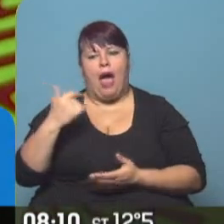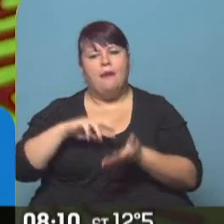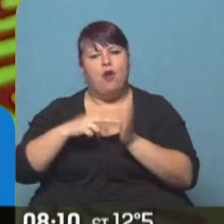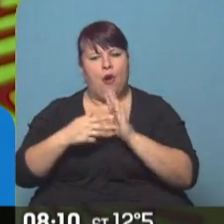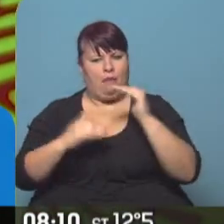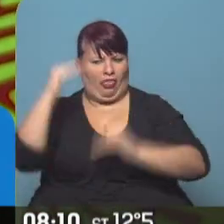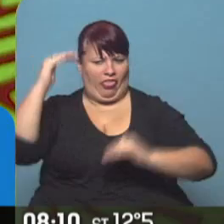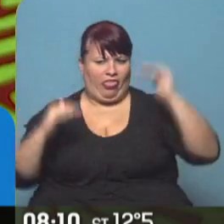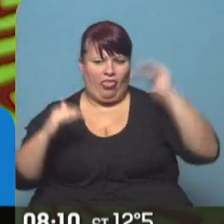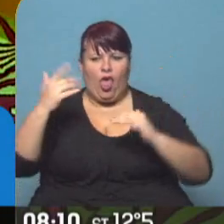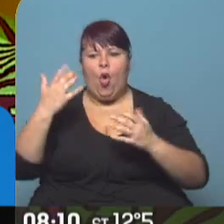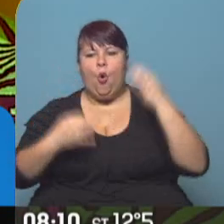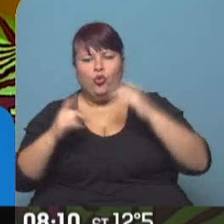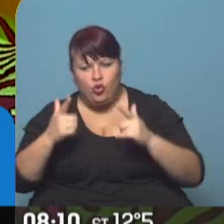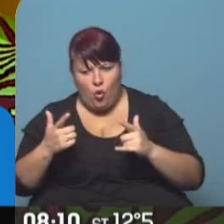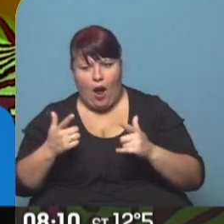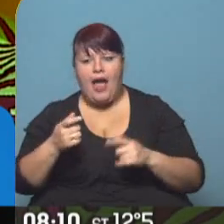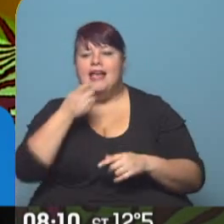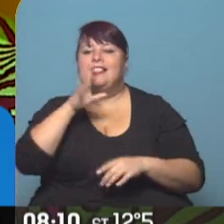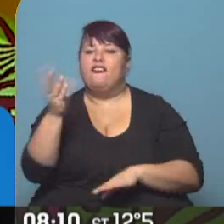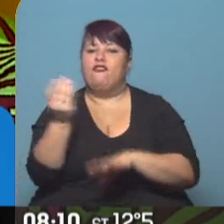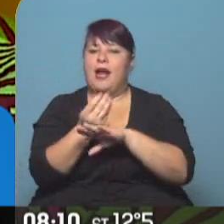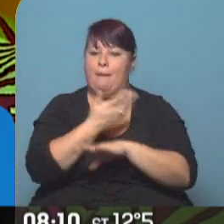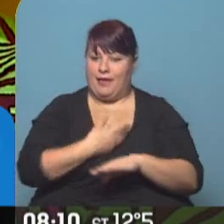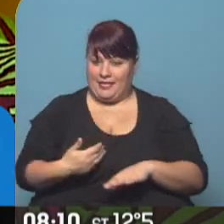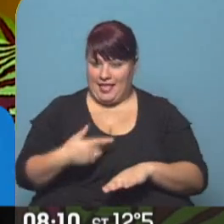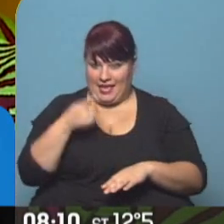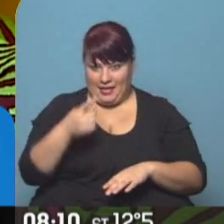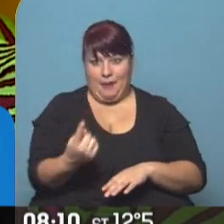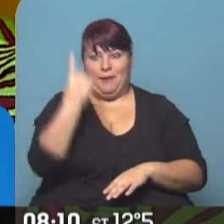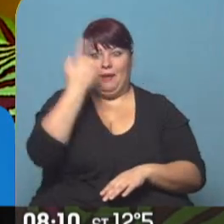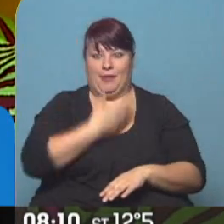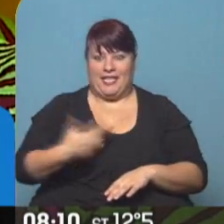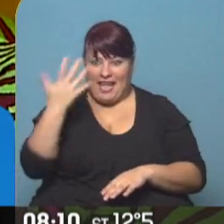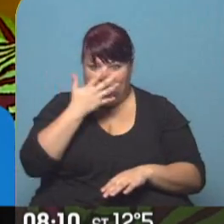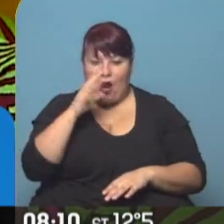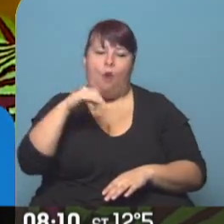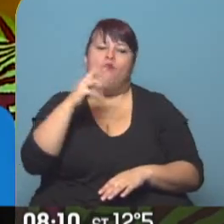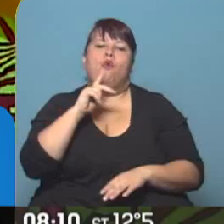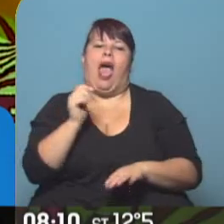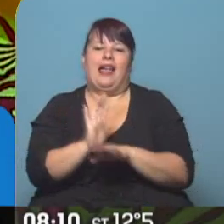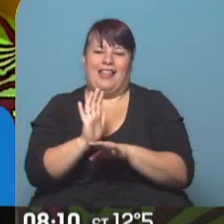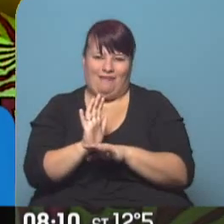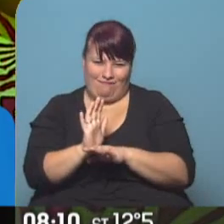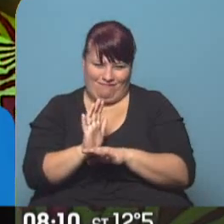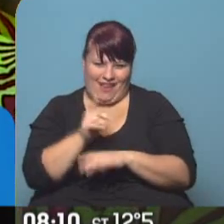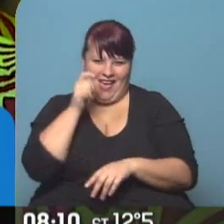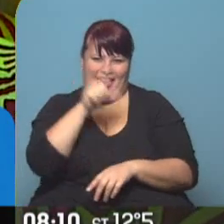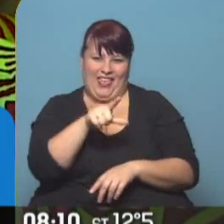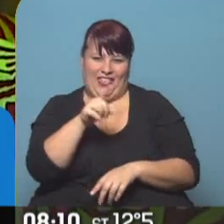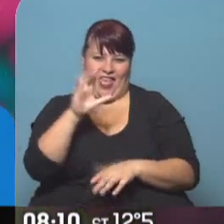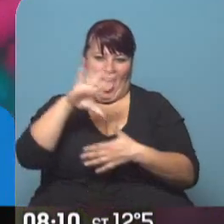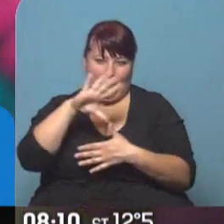de desigualdad, de injusticia. Si fuera elegida presidente, sería la primera presidente negra o mulata, en todo caso,